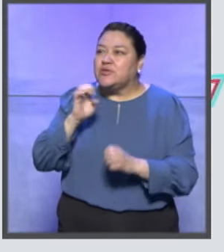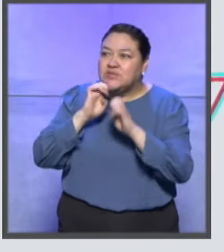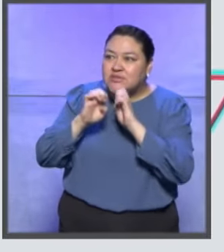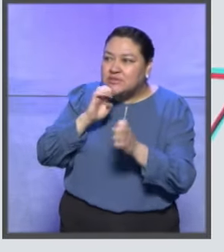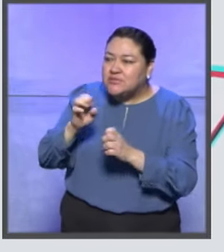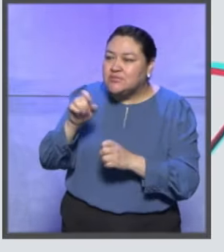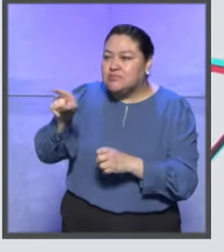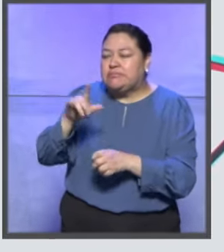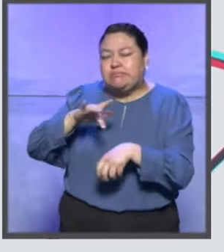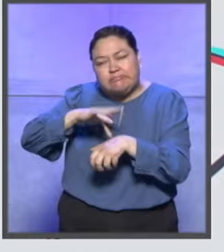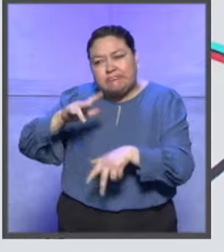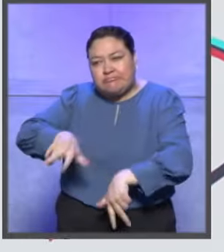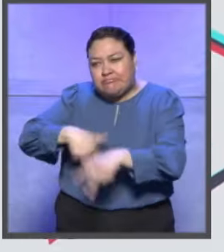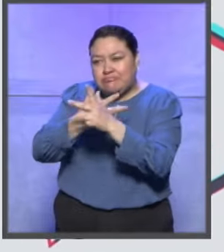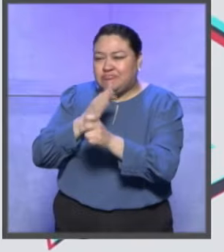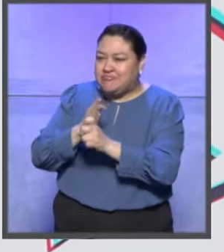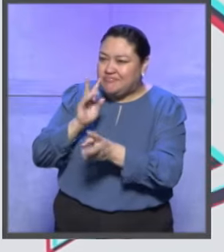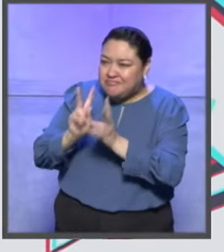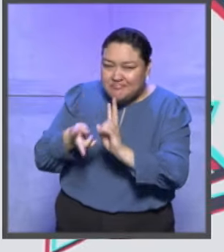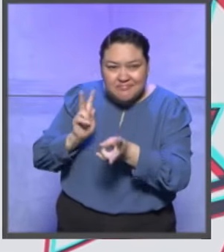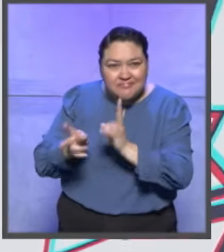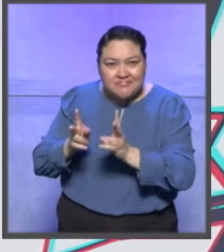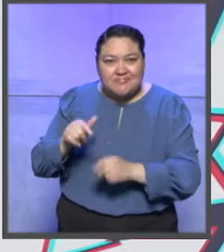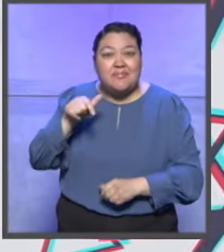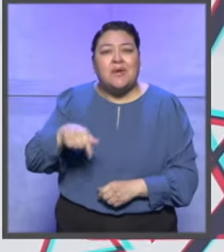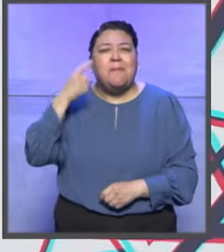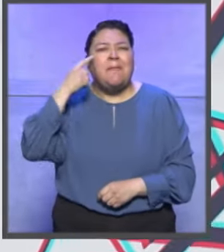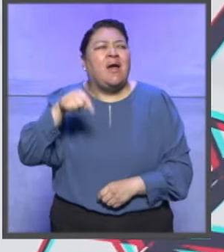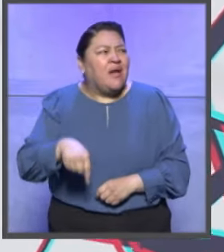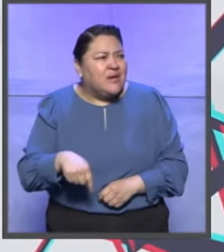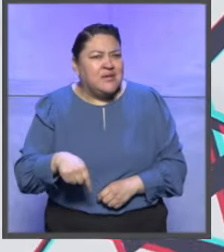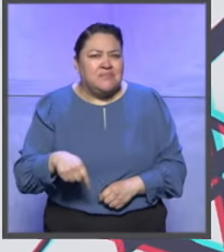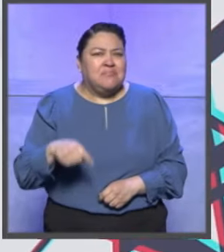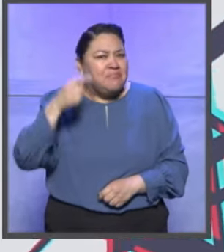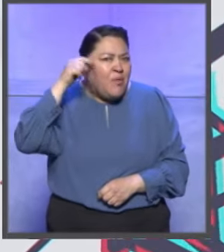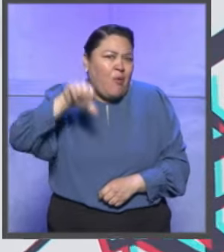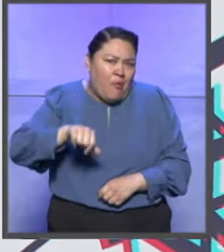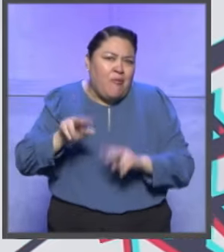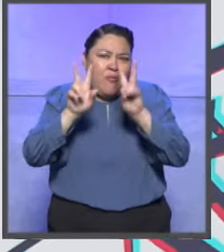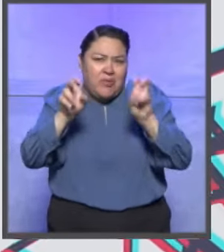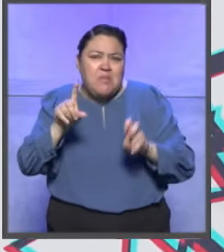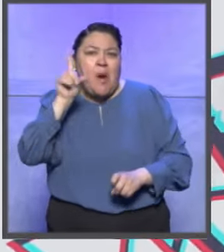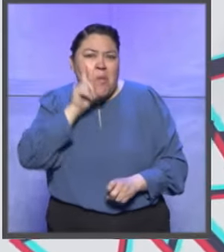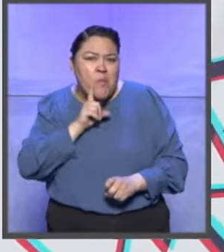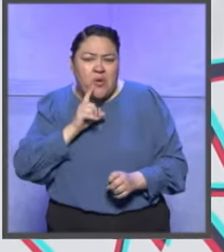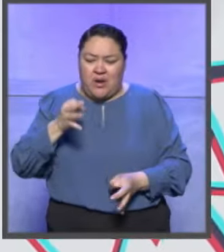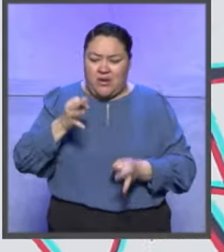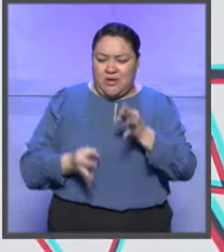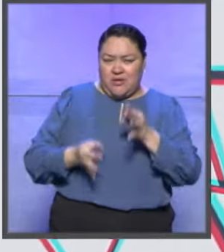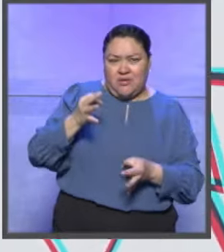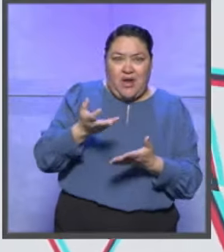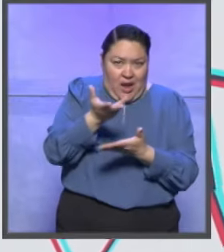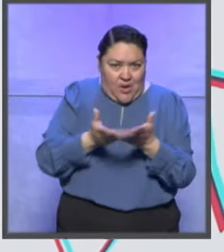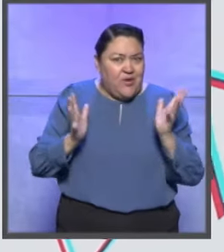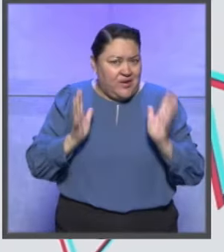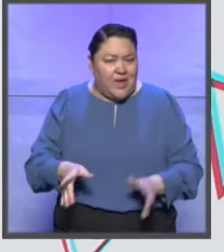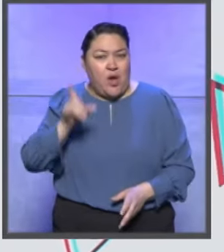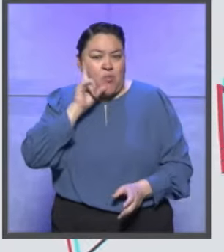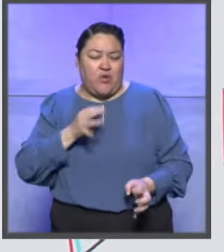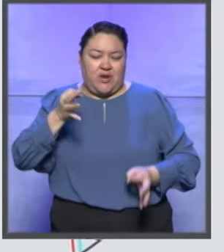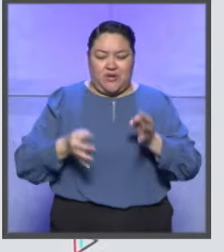ambas tiempo en este espacio que está hecho pues hoy para hablar de mujeres, ¿verdad? Porque es tiempo de